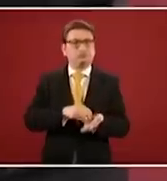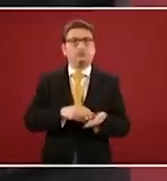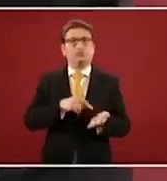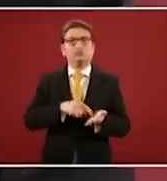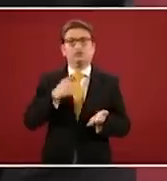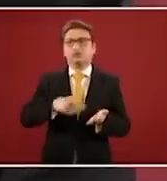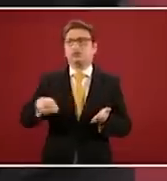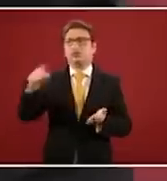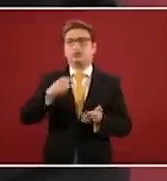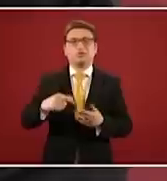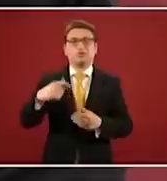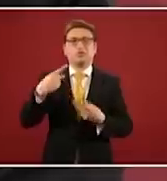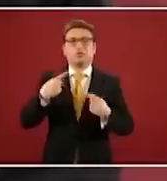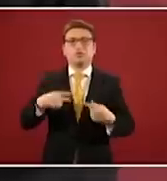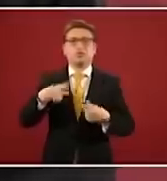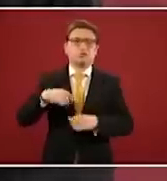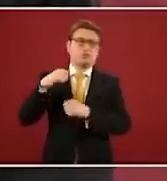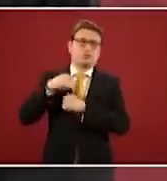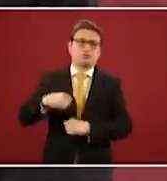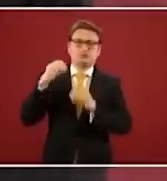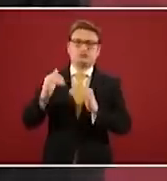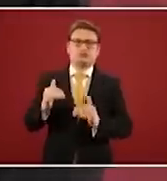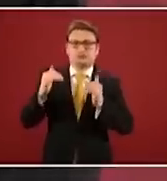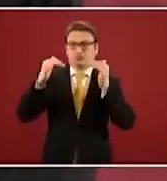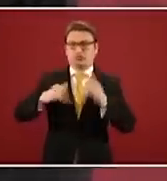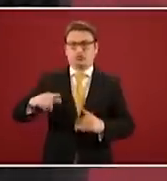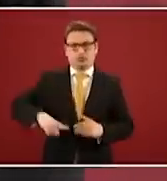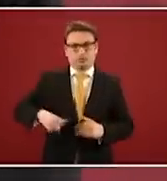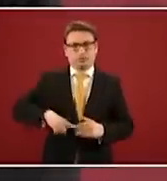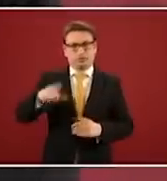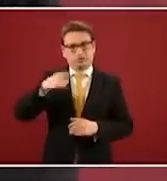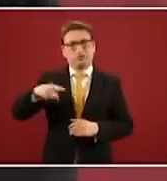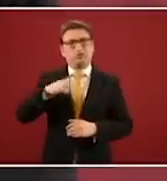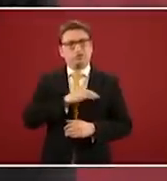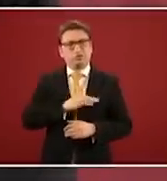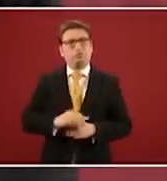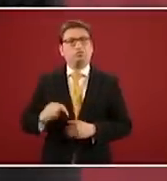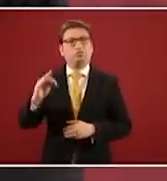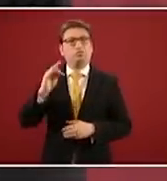que los altos funcionarios públicos iban a contar